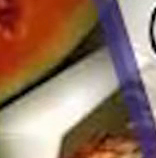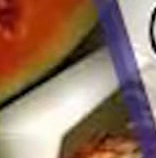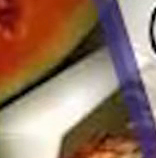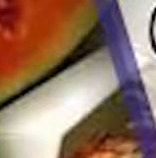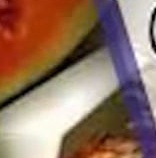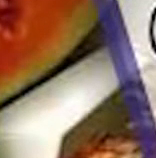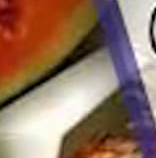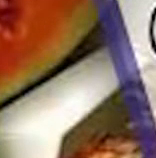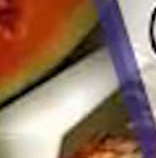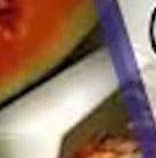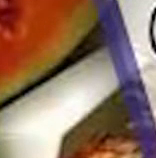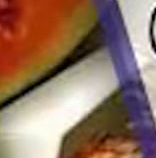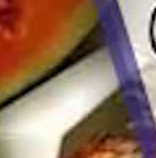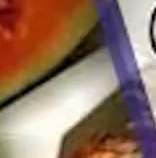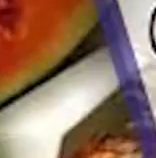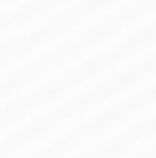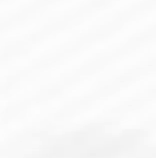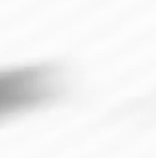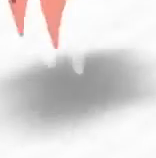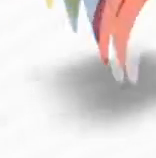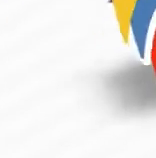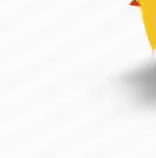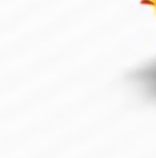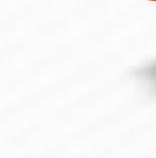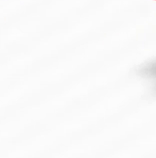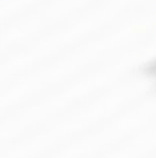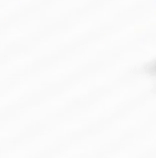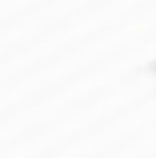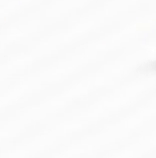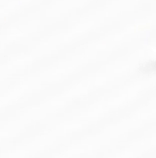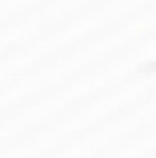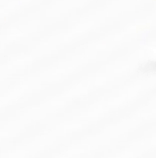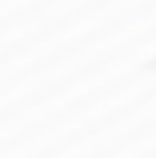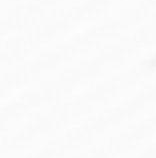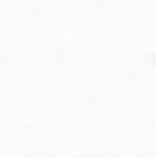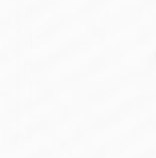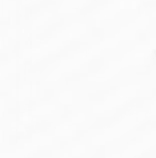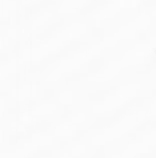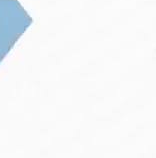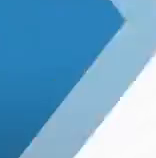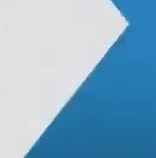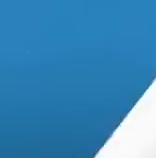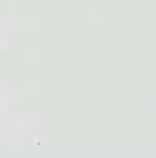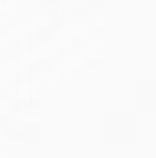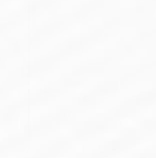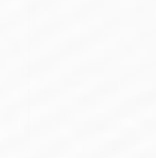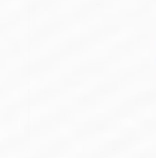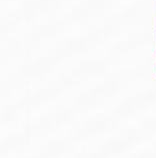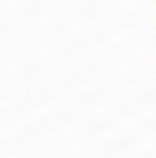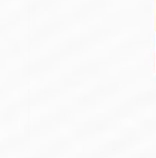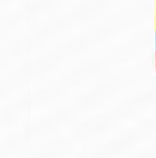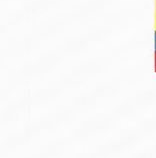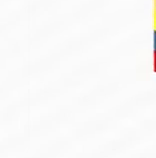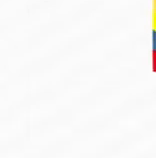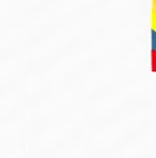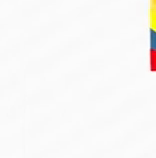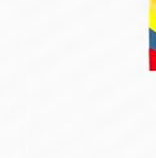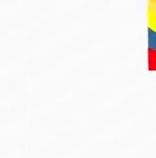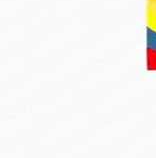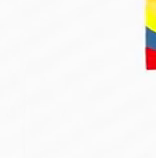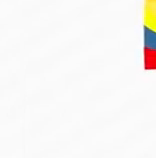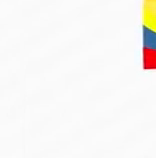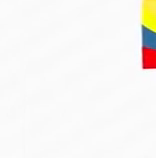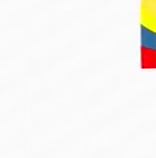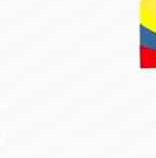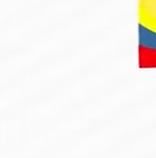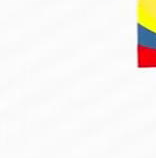de la tarde. La Federación Nacional de Personeros FENALPER invita a Territorios por la Paz los días 3 y 4